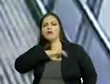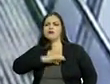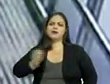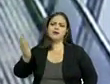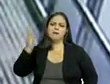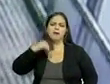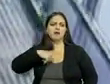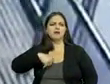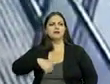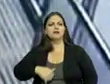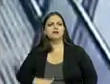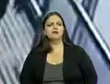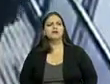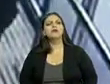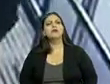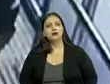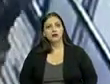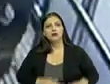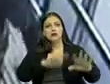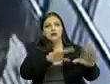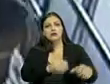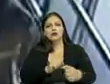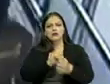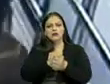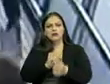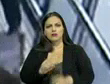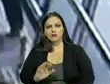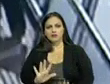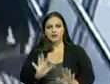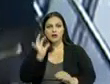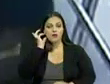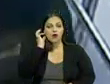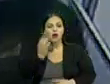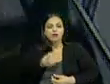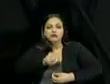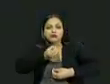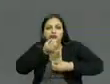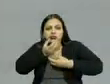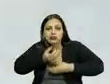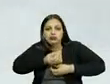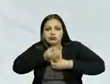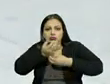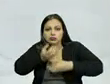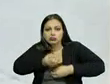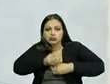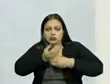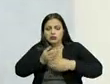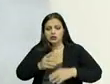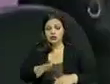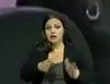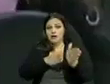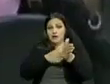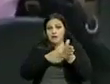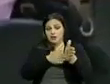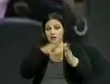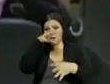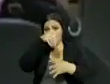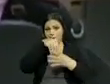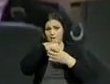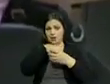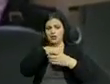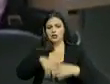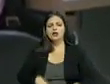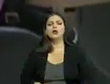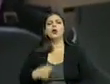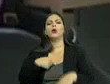y allí la denunciante cuenta su testimonio. Minutos de terror que vivió dentro del articulado con los genitales de